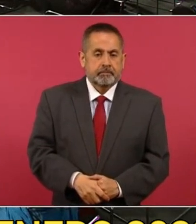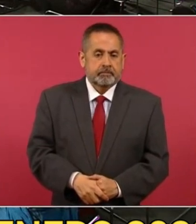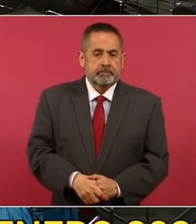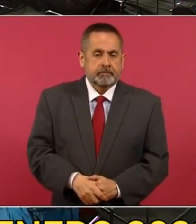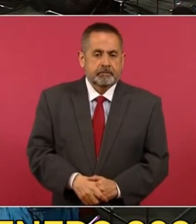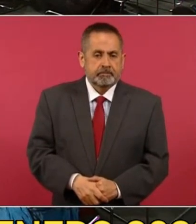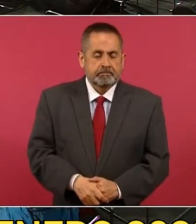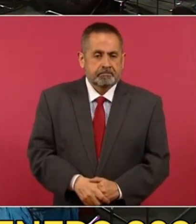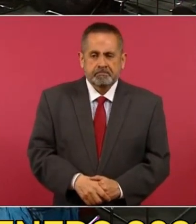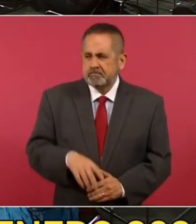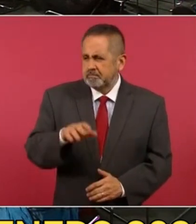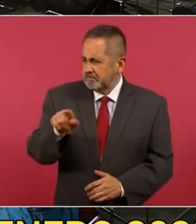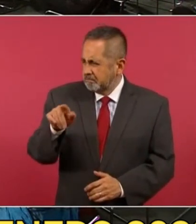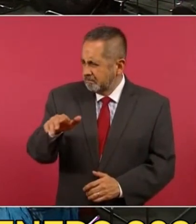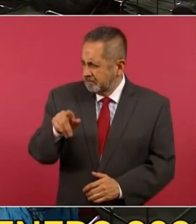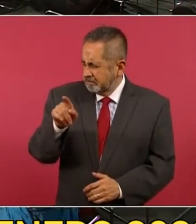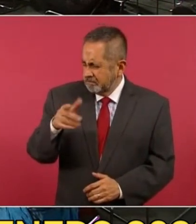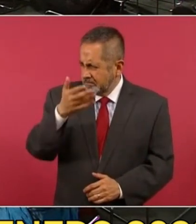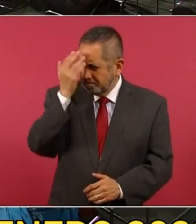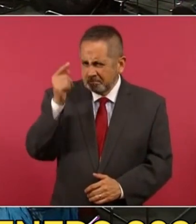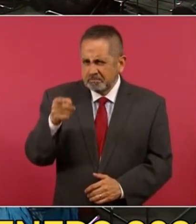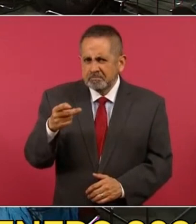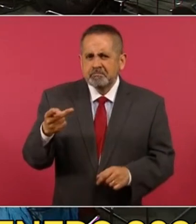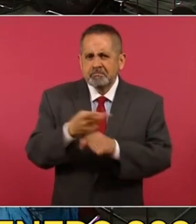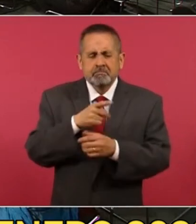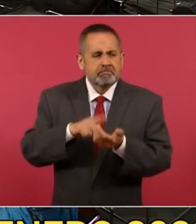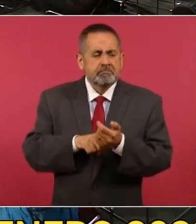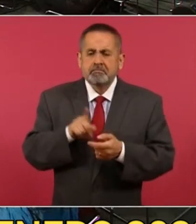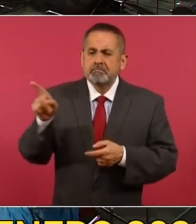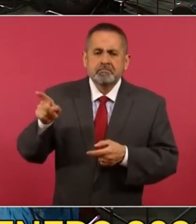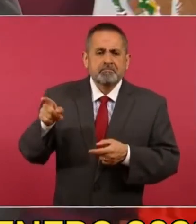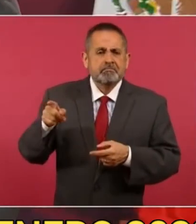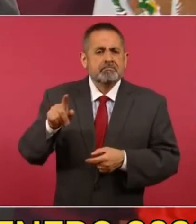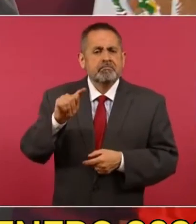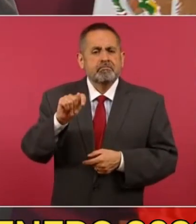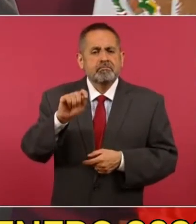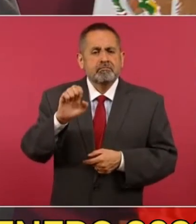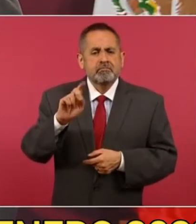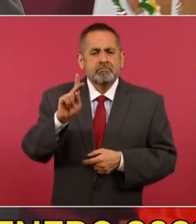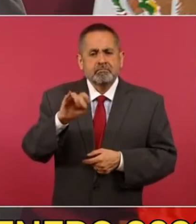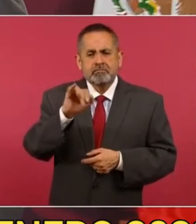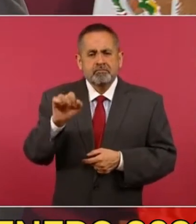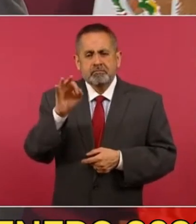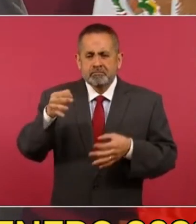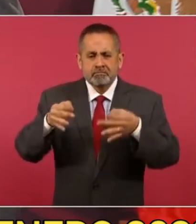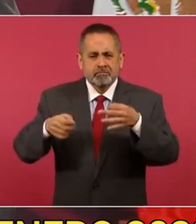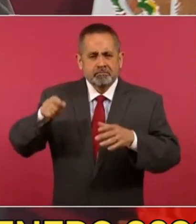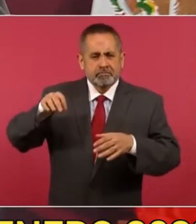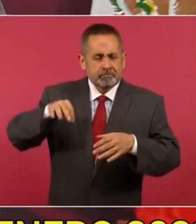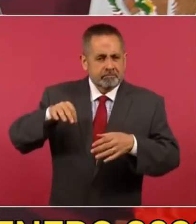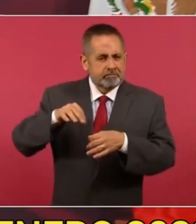no sé exactamente qué resolvió el Tribunal Electoral, pero ya el